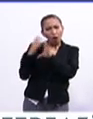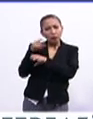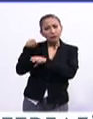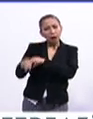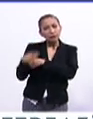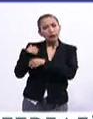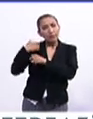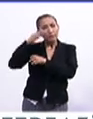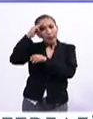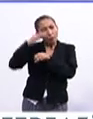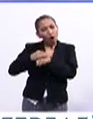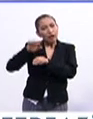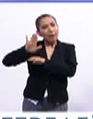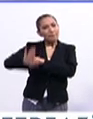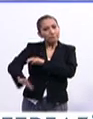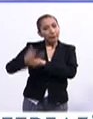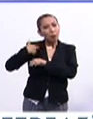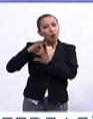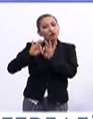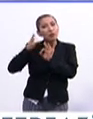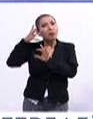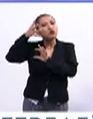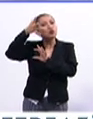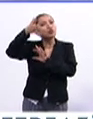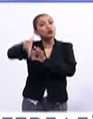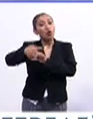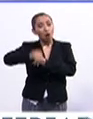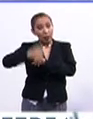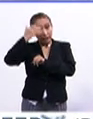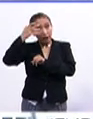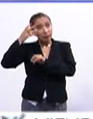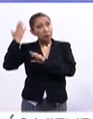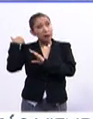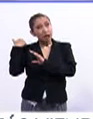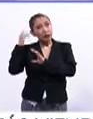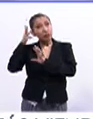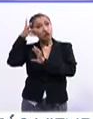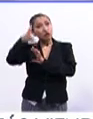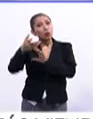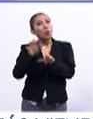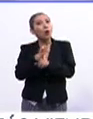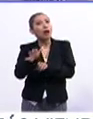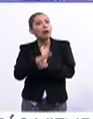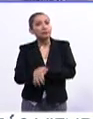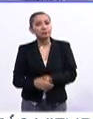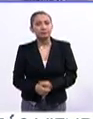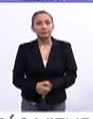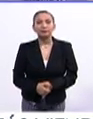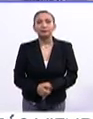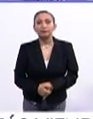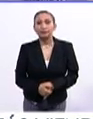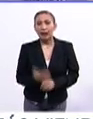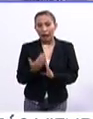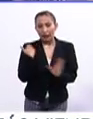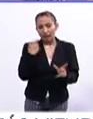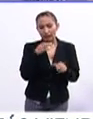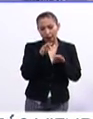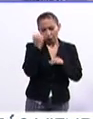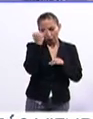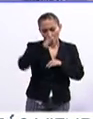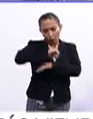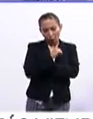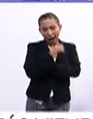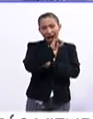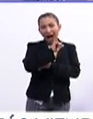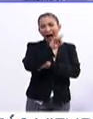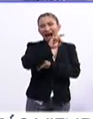son contenedores de memoria que establecen la manera en la que hoy imaginamos el pasado y posibles futuros. Al principio trabajamos con la idea del archivo, ¿no?